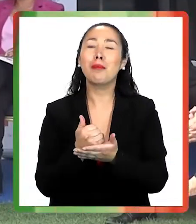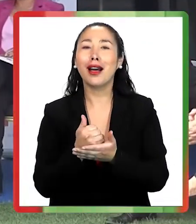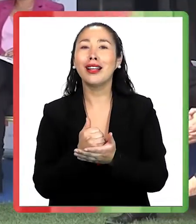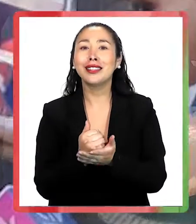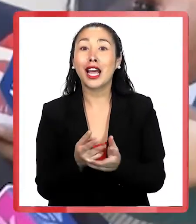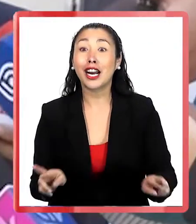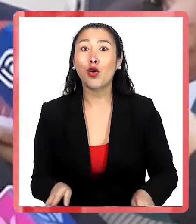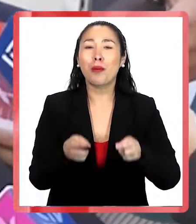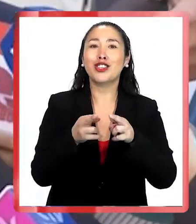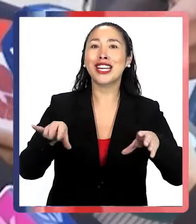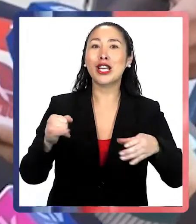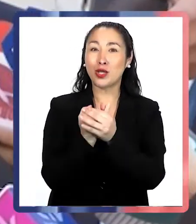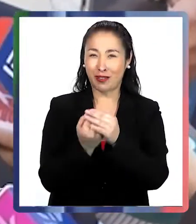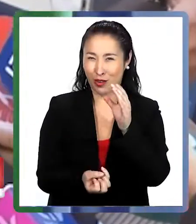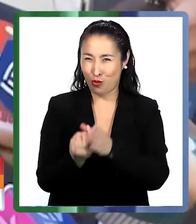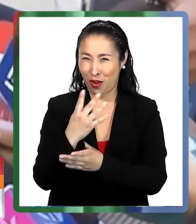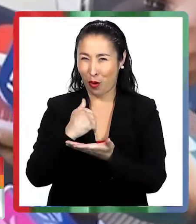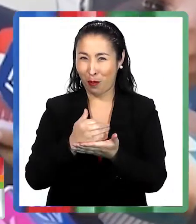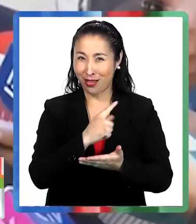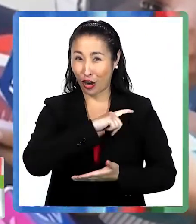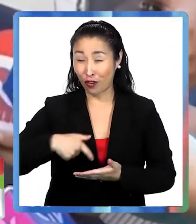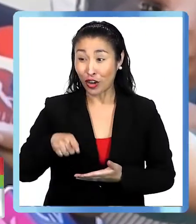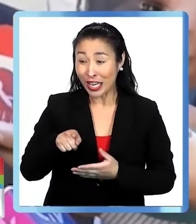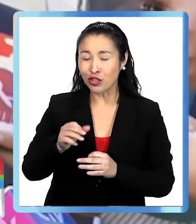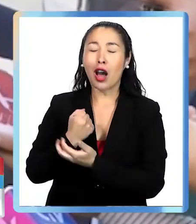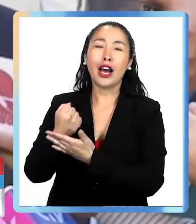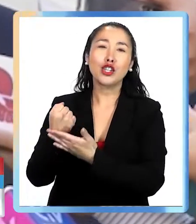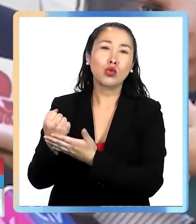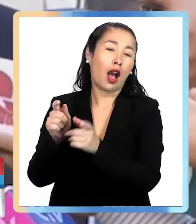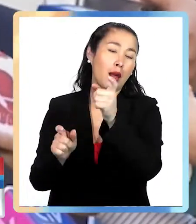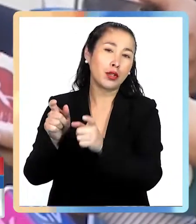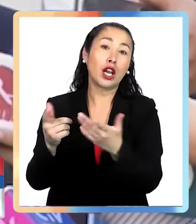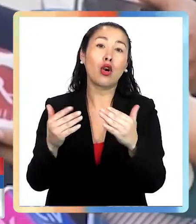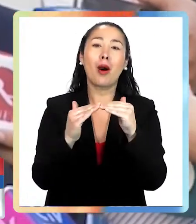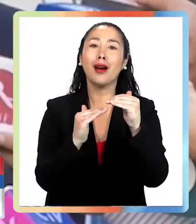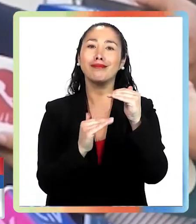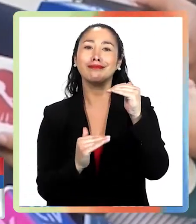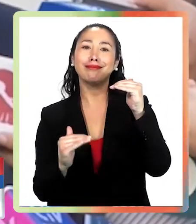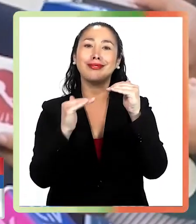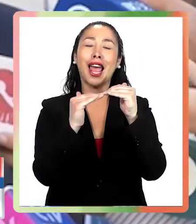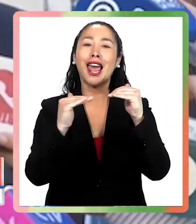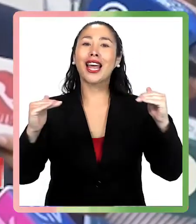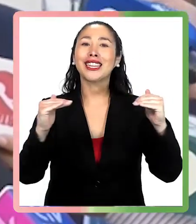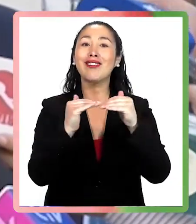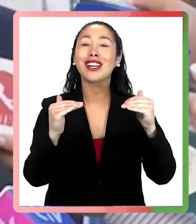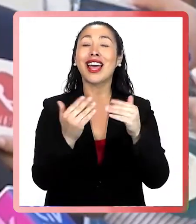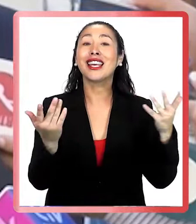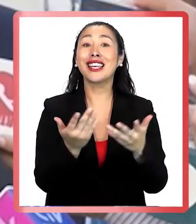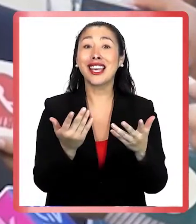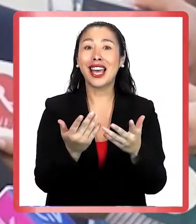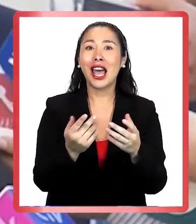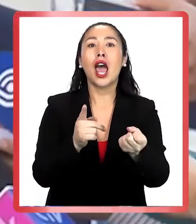inclusiva, porque hay muchas medidas que alivian especialmente a las personas en materia de estabilidad en los cobros de